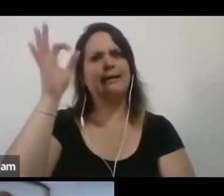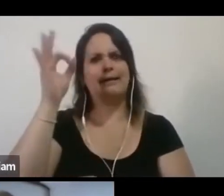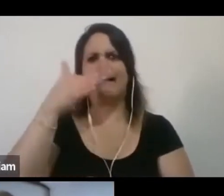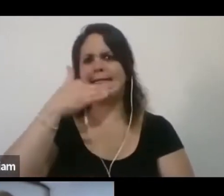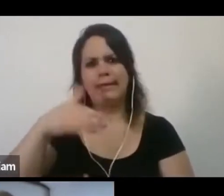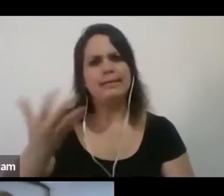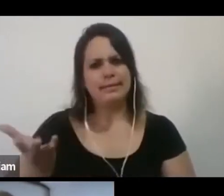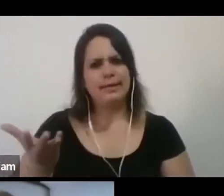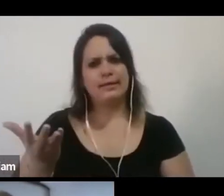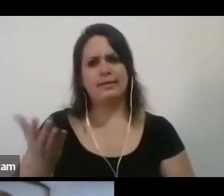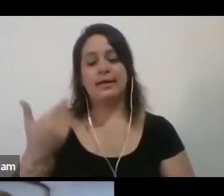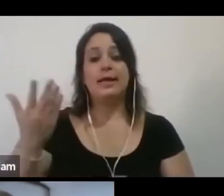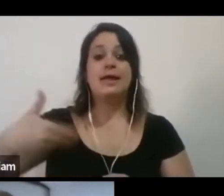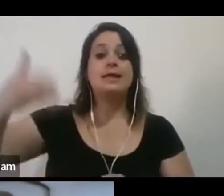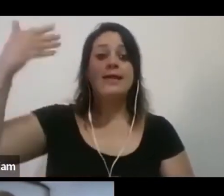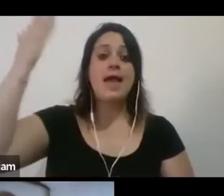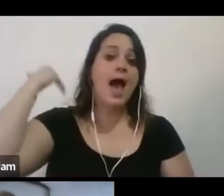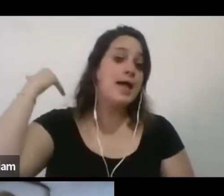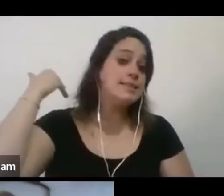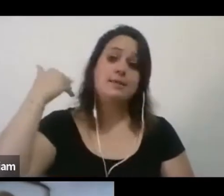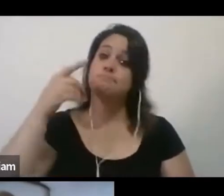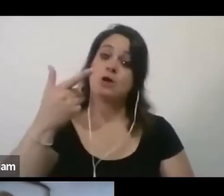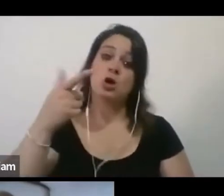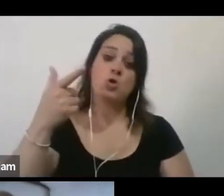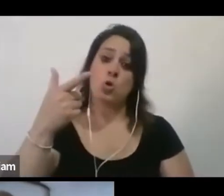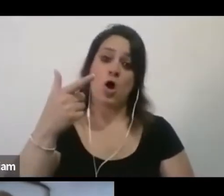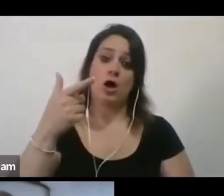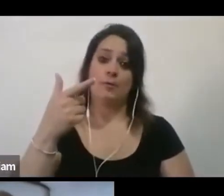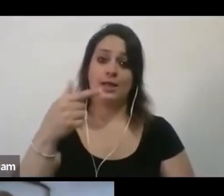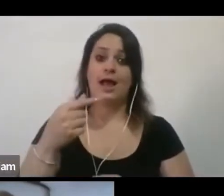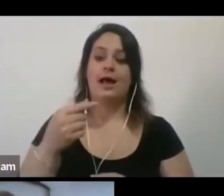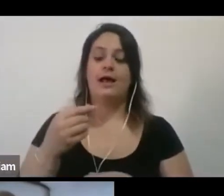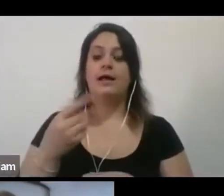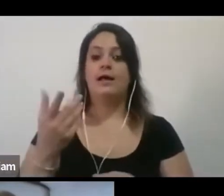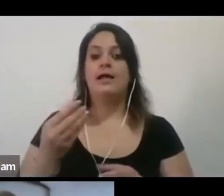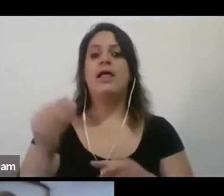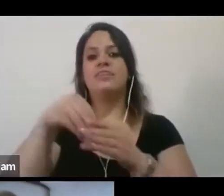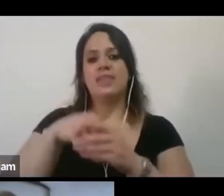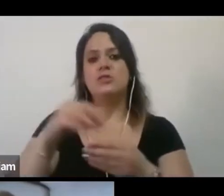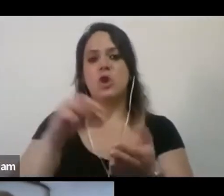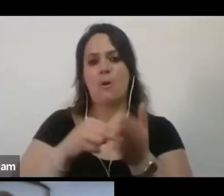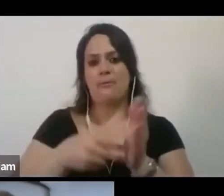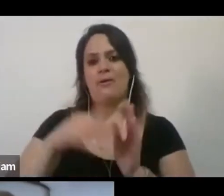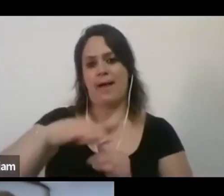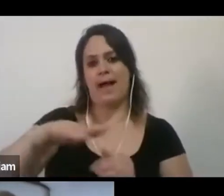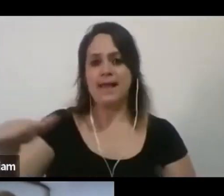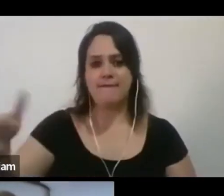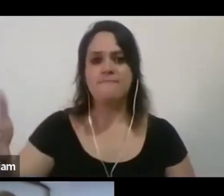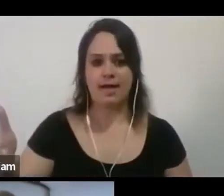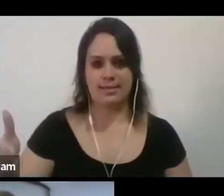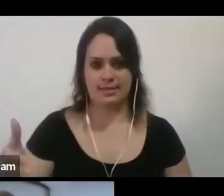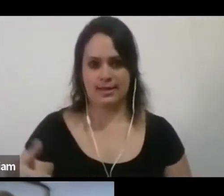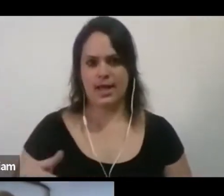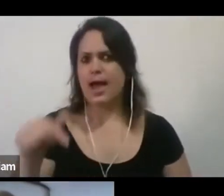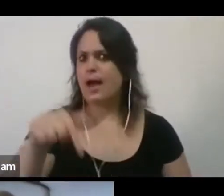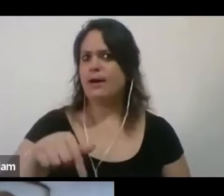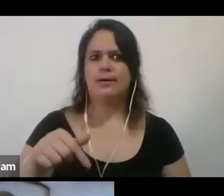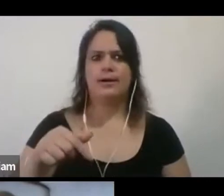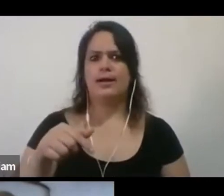primordial que antiguamente no existía dentro de las problemáticas. Y que muchas veces es una situación muy